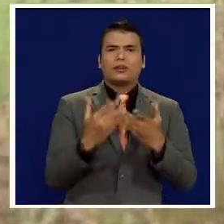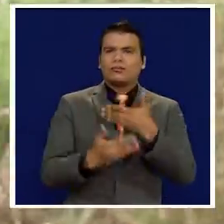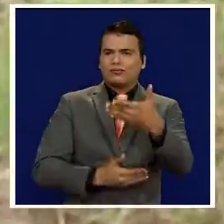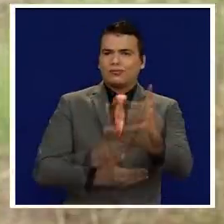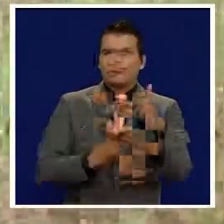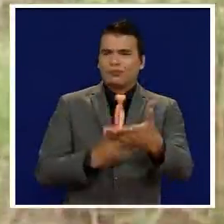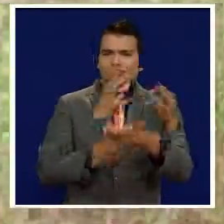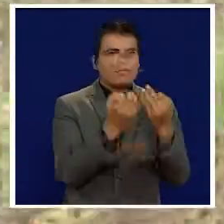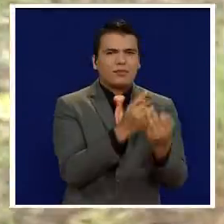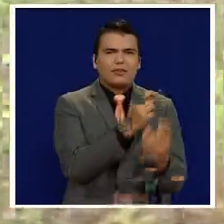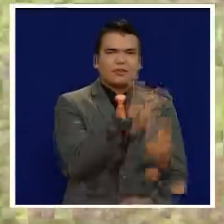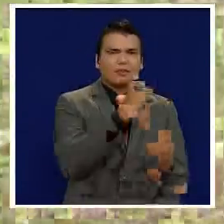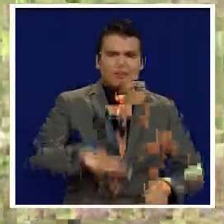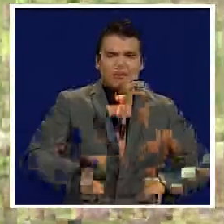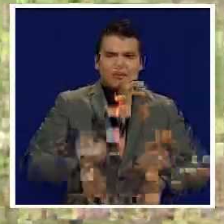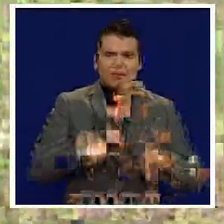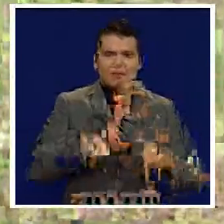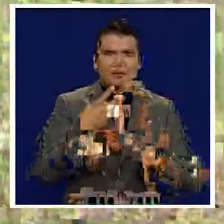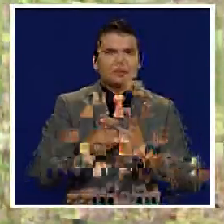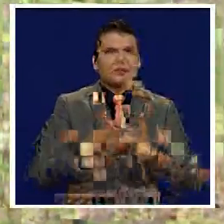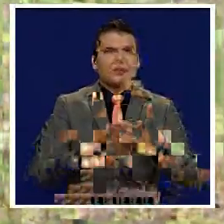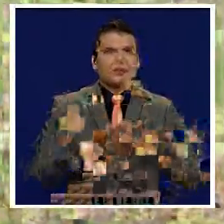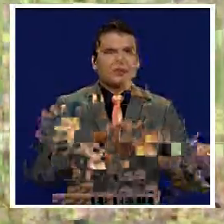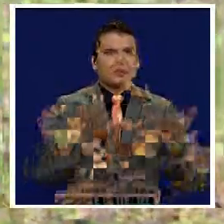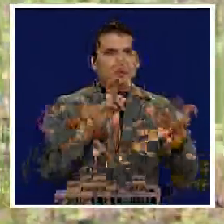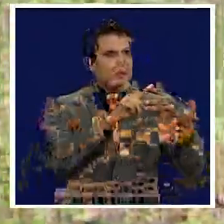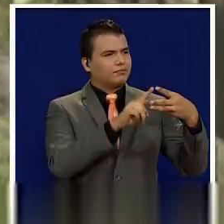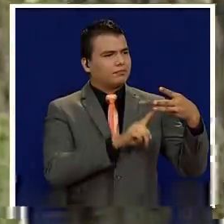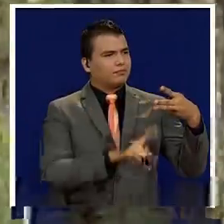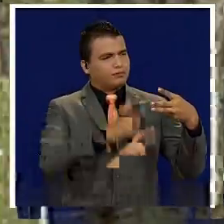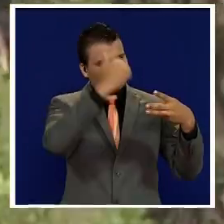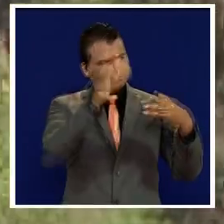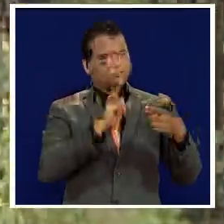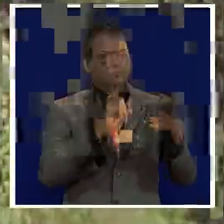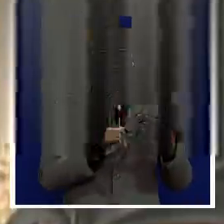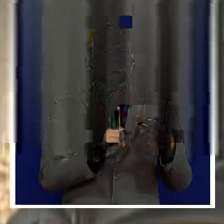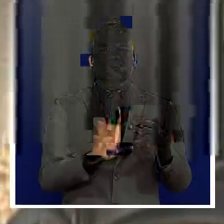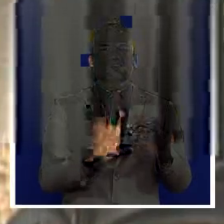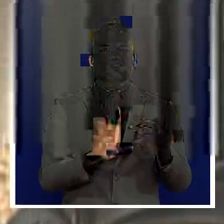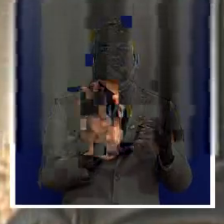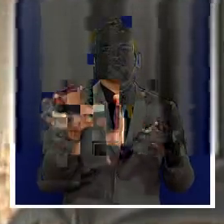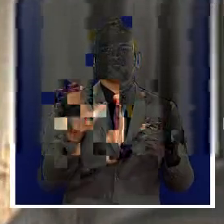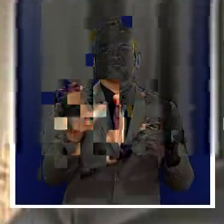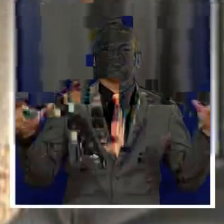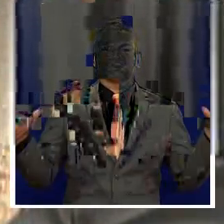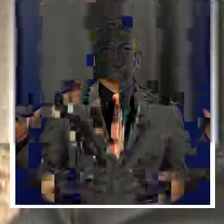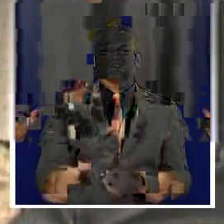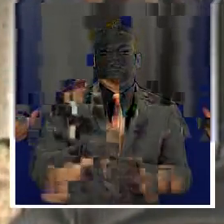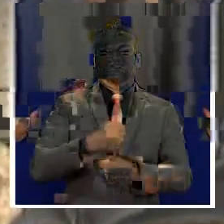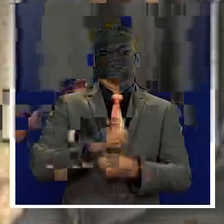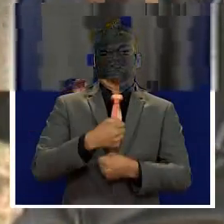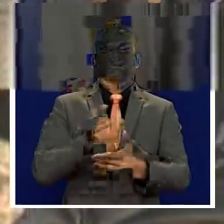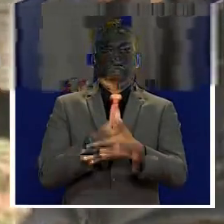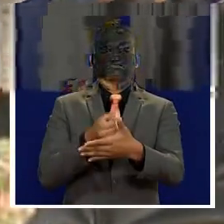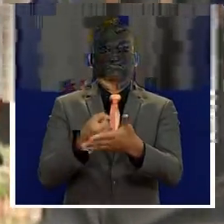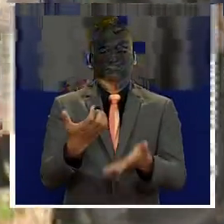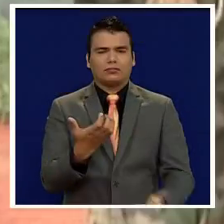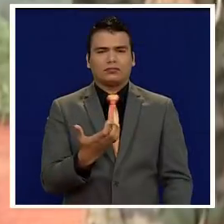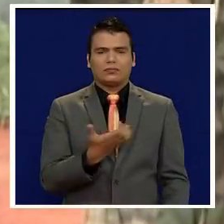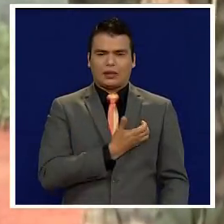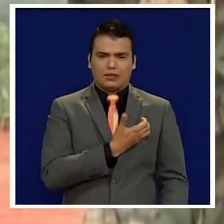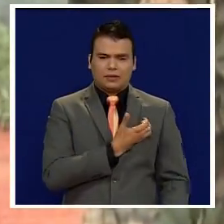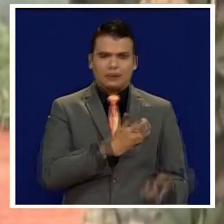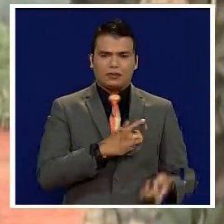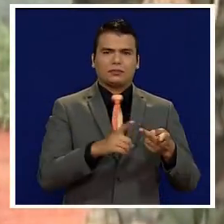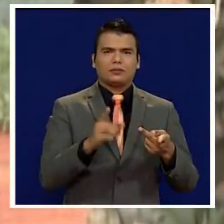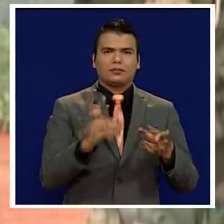familias en la civilidad. Son tres pilares importantes. El primero es como el trabajo con la localidad, la administración municipal, departamental, pero también